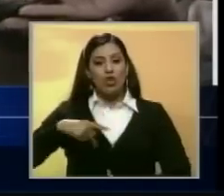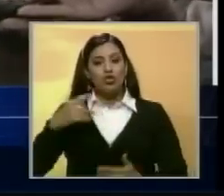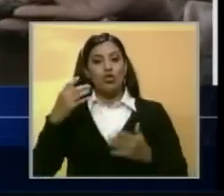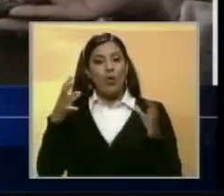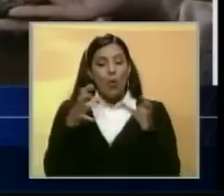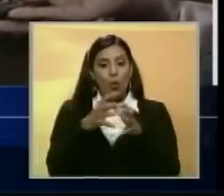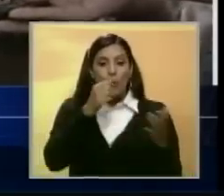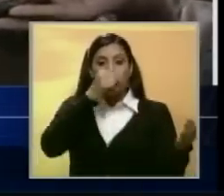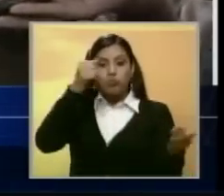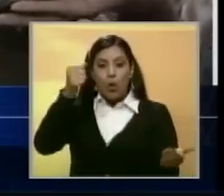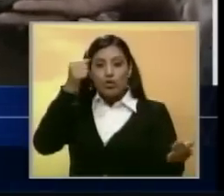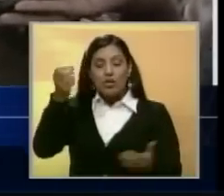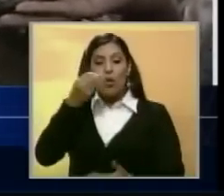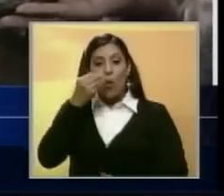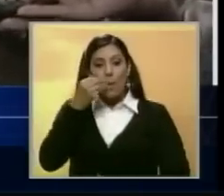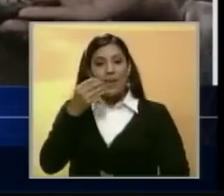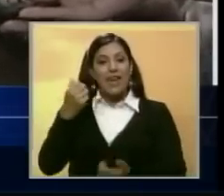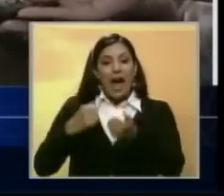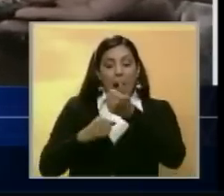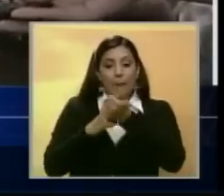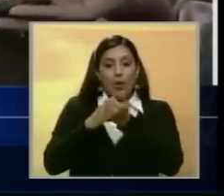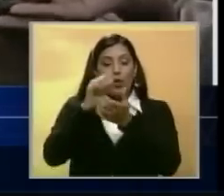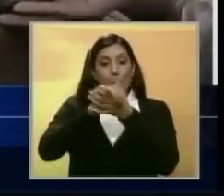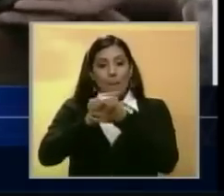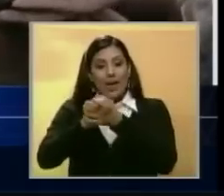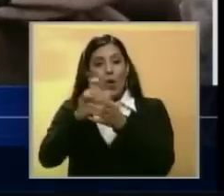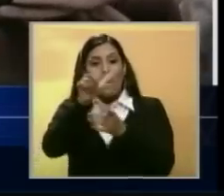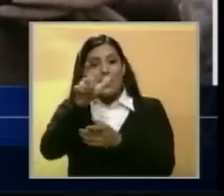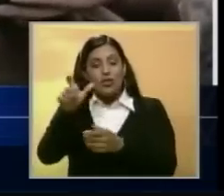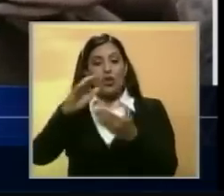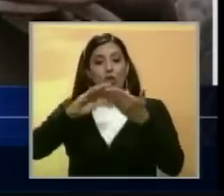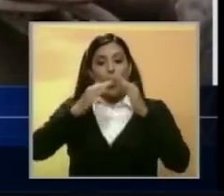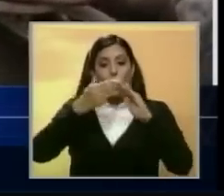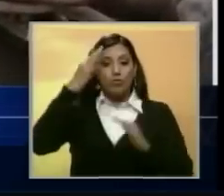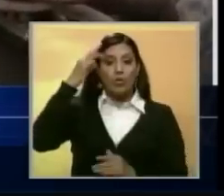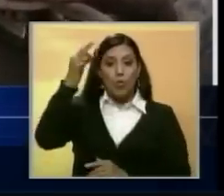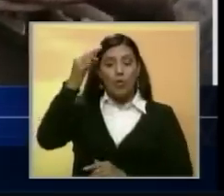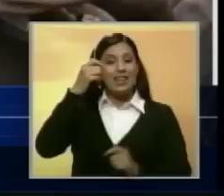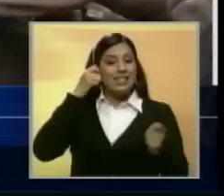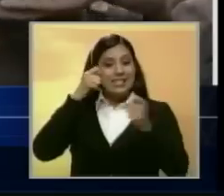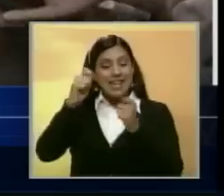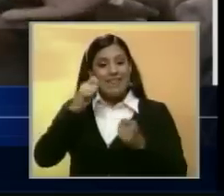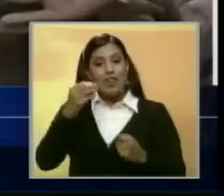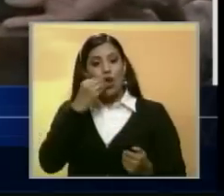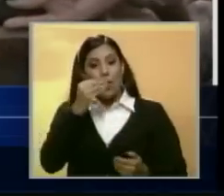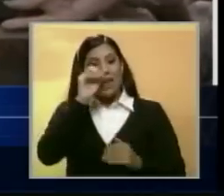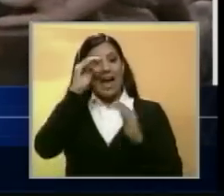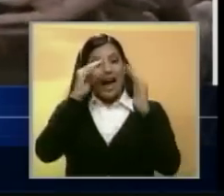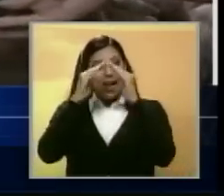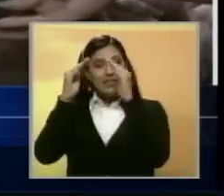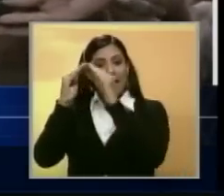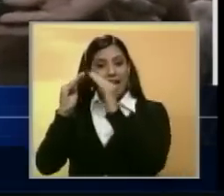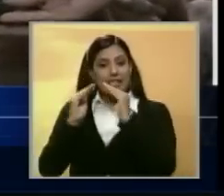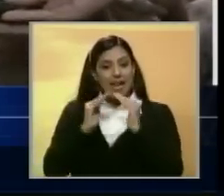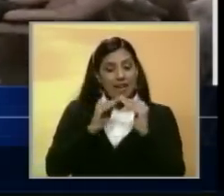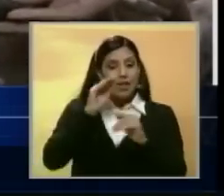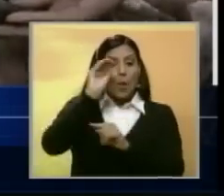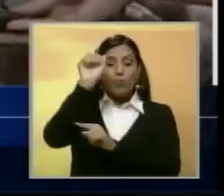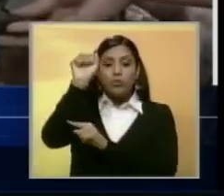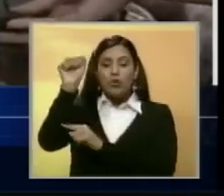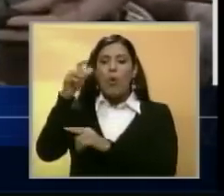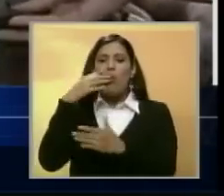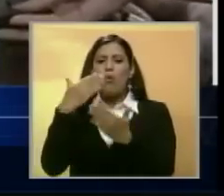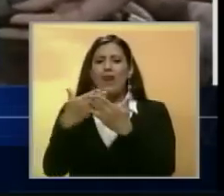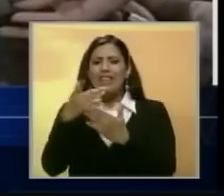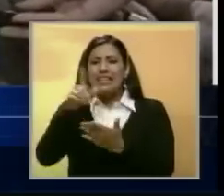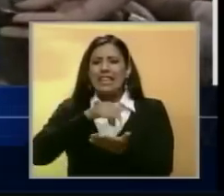CLAP, con los CLAP, de la mano con los CLAP, con los consejos comunales, bueno, esa distribución del casa por casa, del conocer cuáles